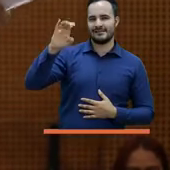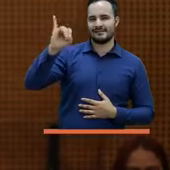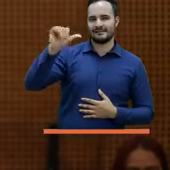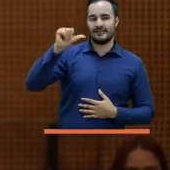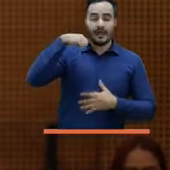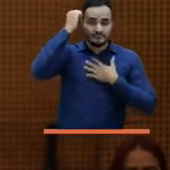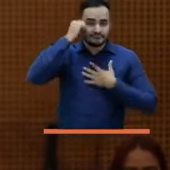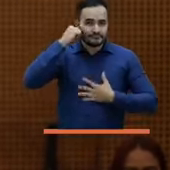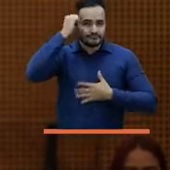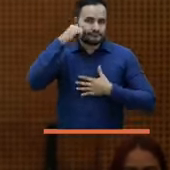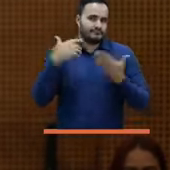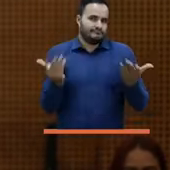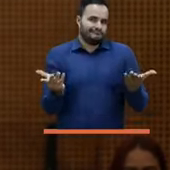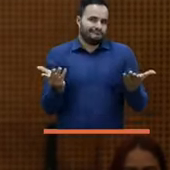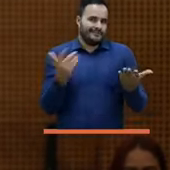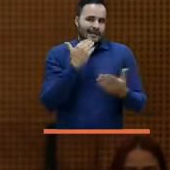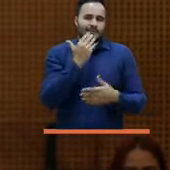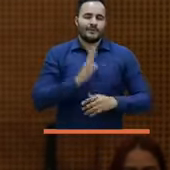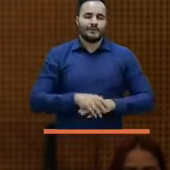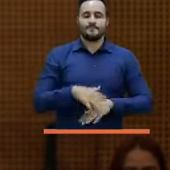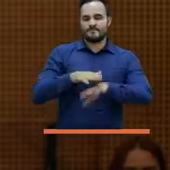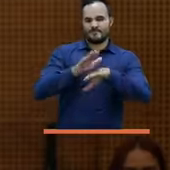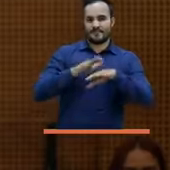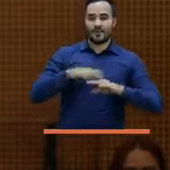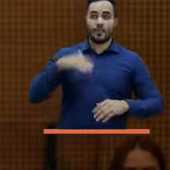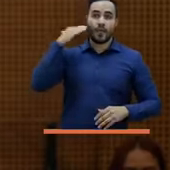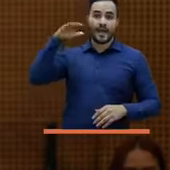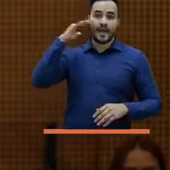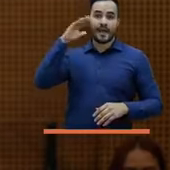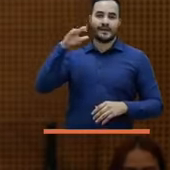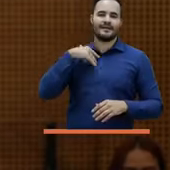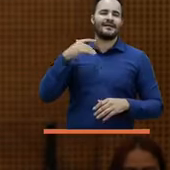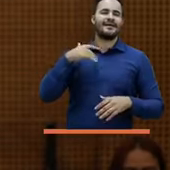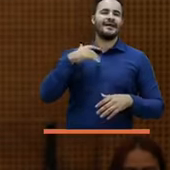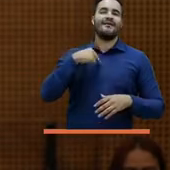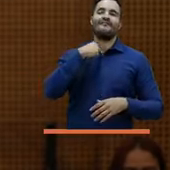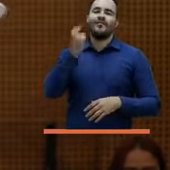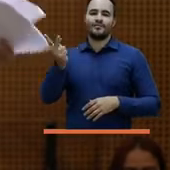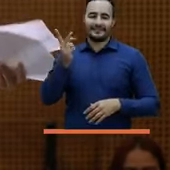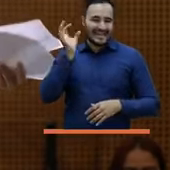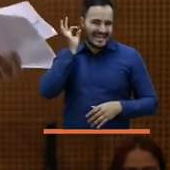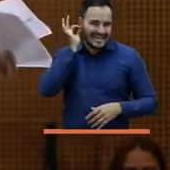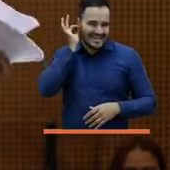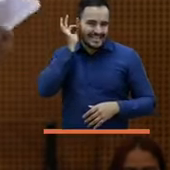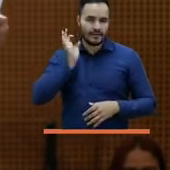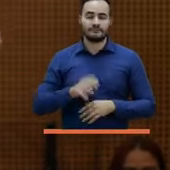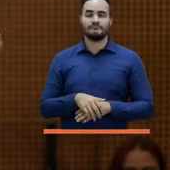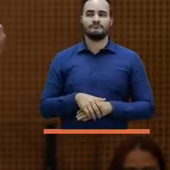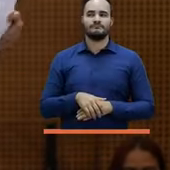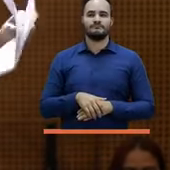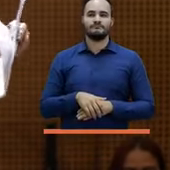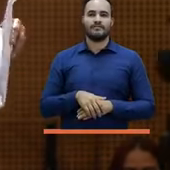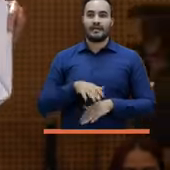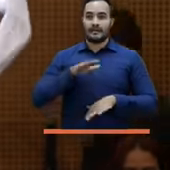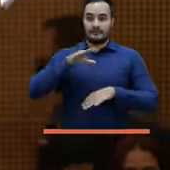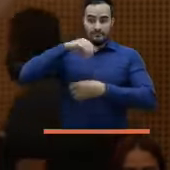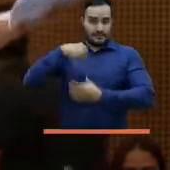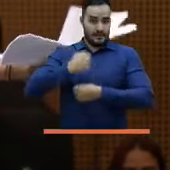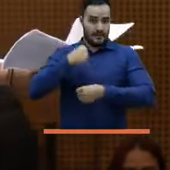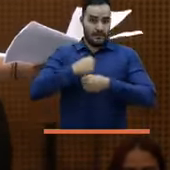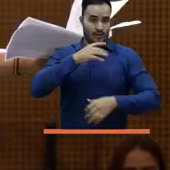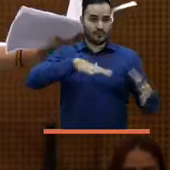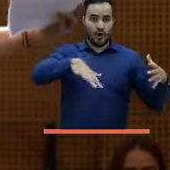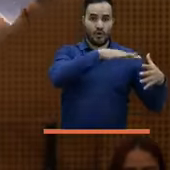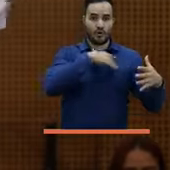cuando a una mujer le dicen niña y empiezan a infantilizar su trabajo eso se puede convertir en una barrera no solamente